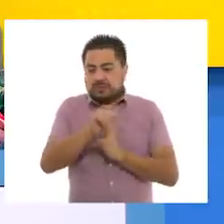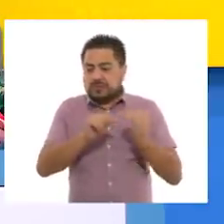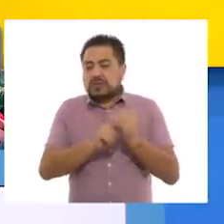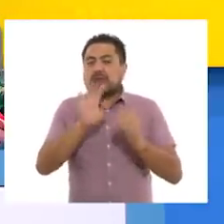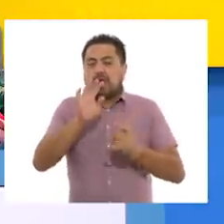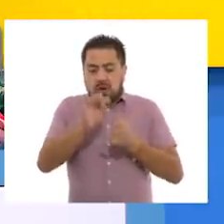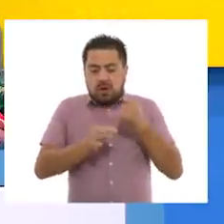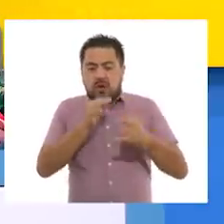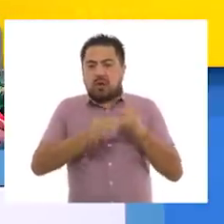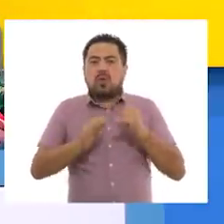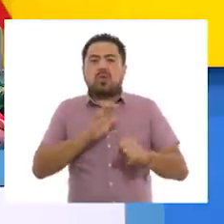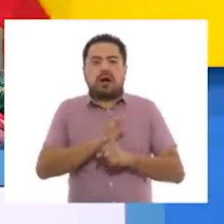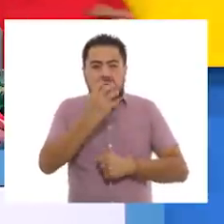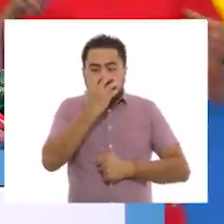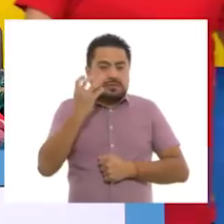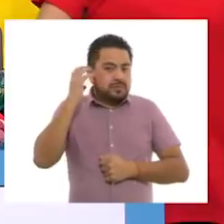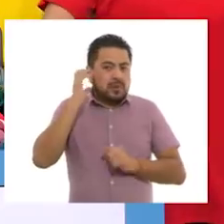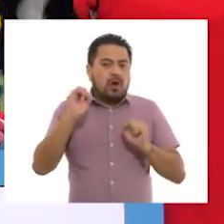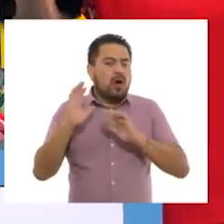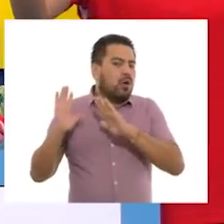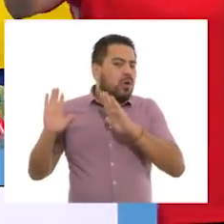último, un peluche o un cojín.